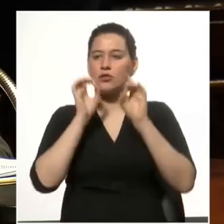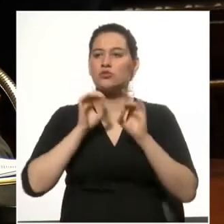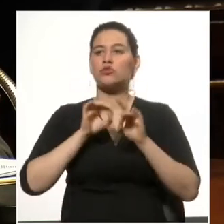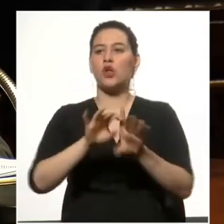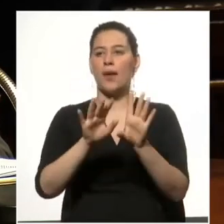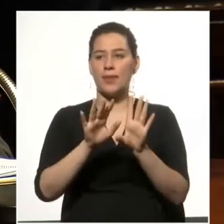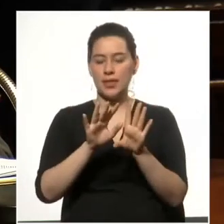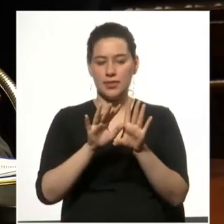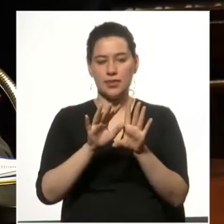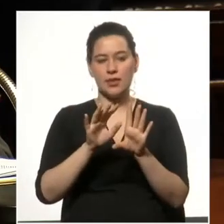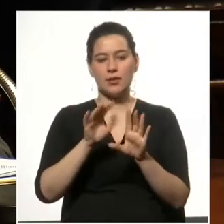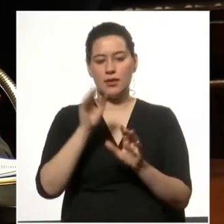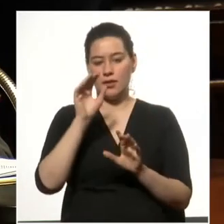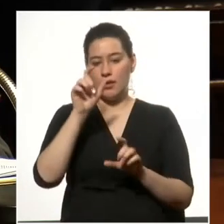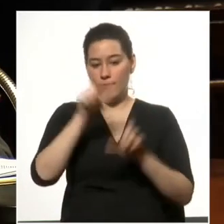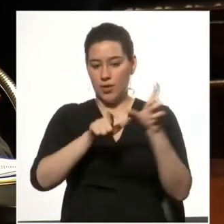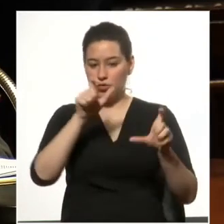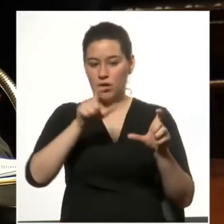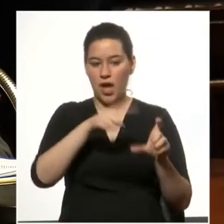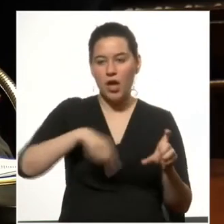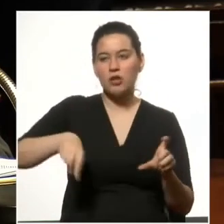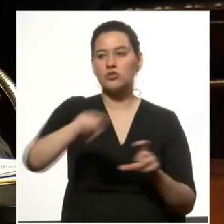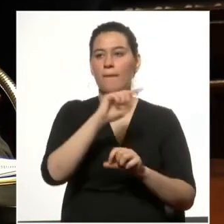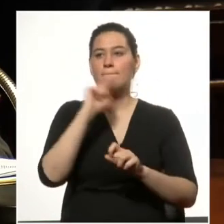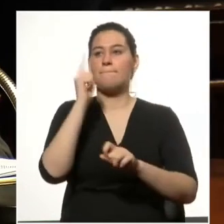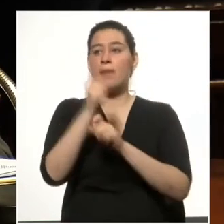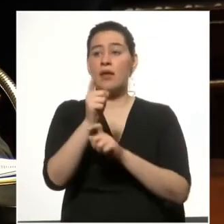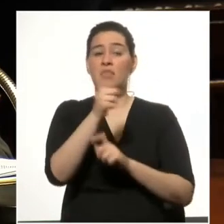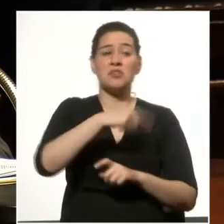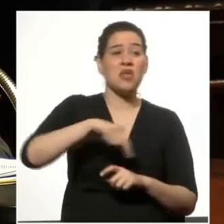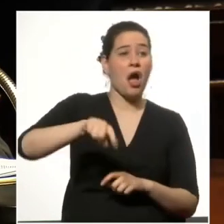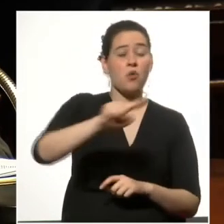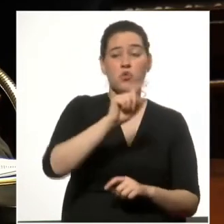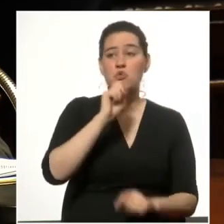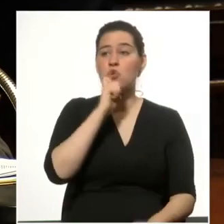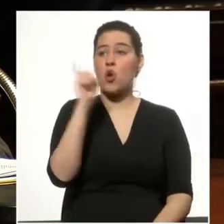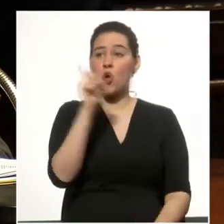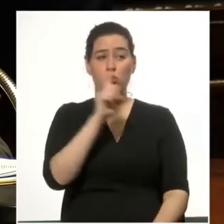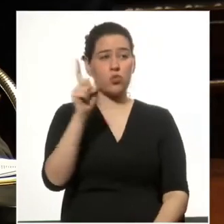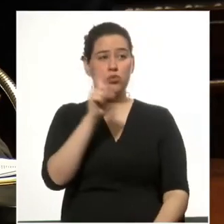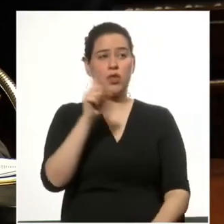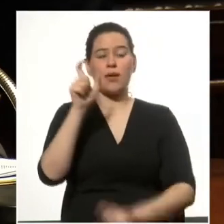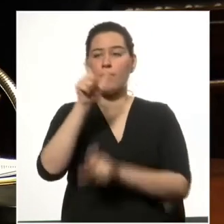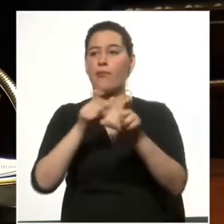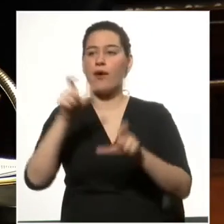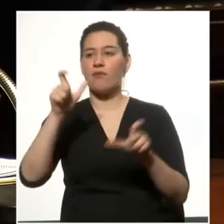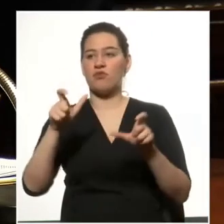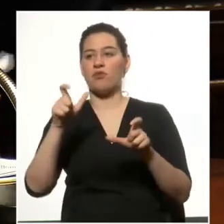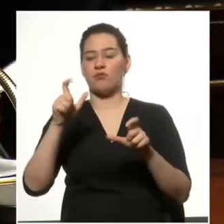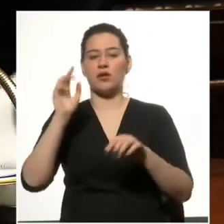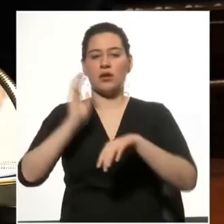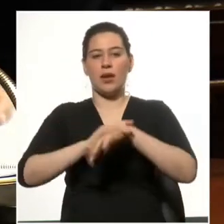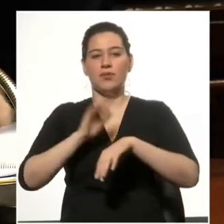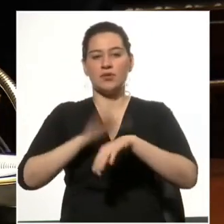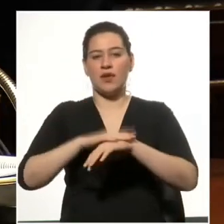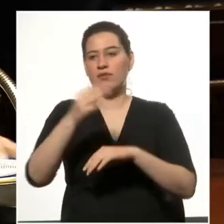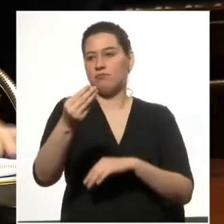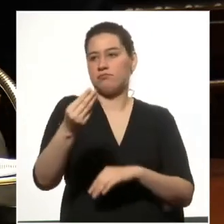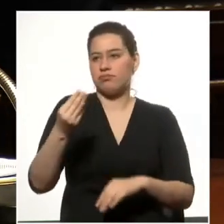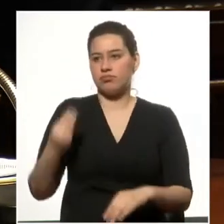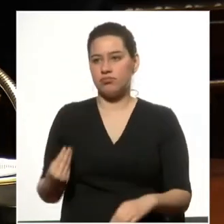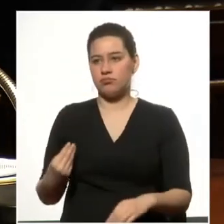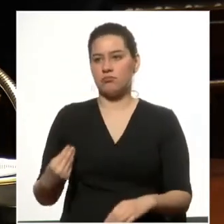será el pueblo, el soberano, aunque a muchos les pese y no les guste, el responsable de sacarlo.